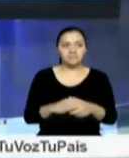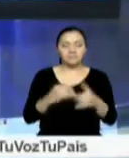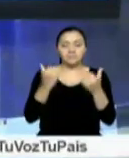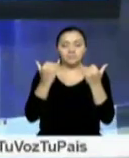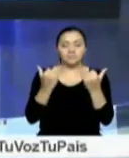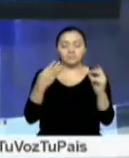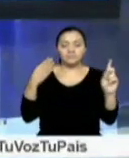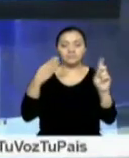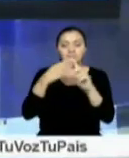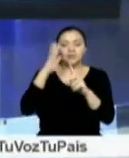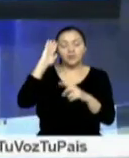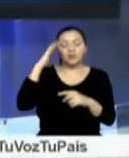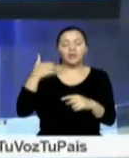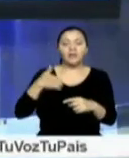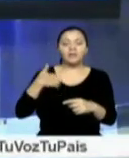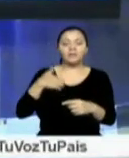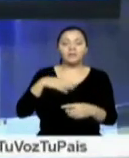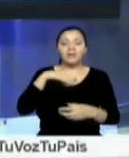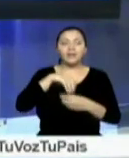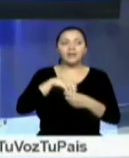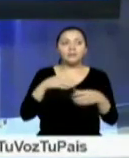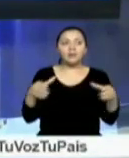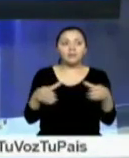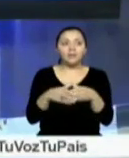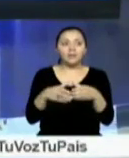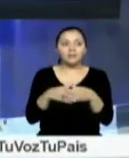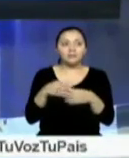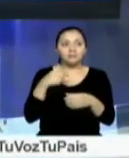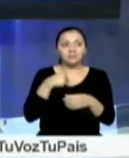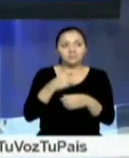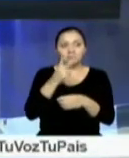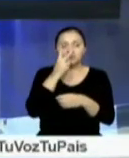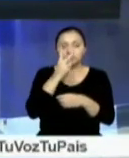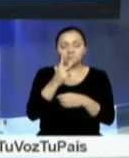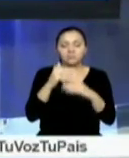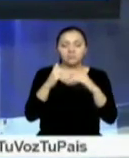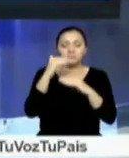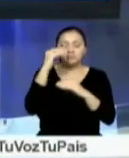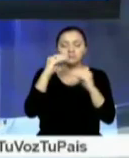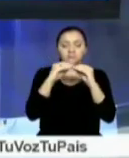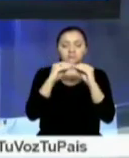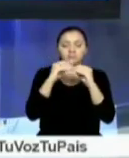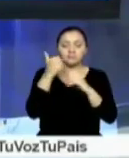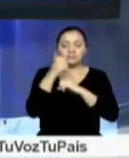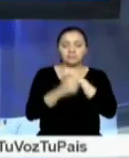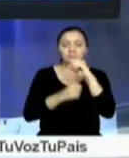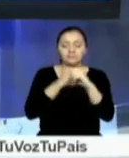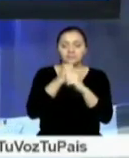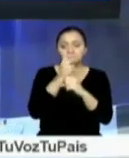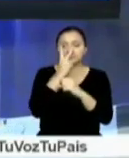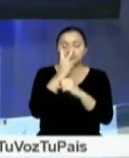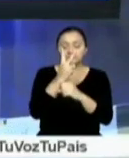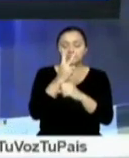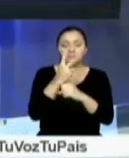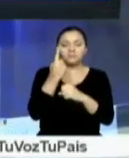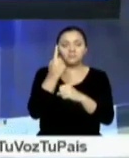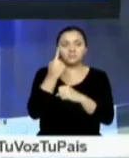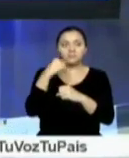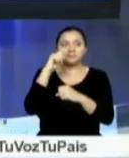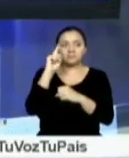Argentina país que pasó a tener una de las tasas de desempleo más altas de la última década se estiman más de